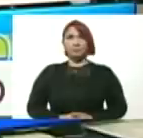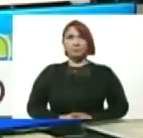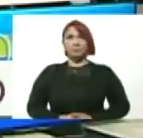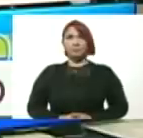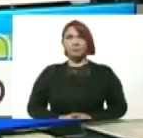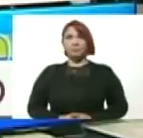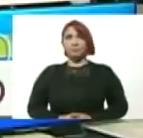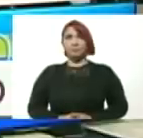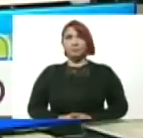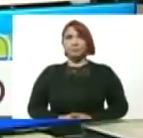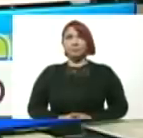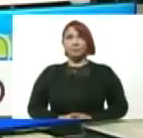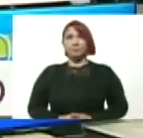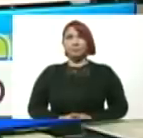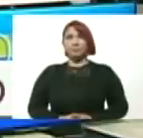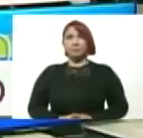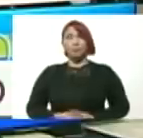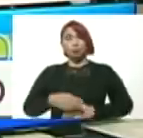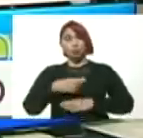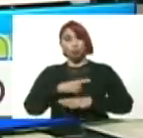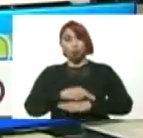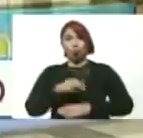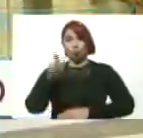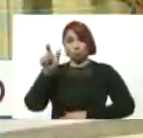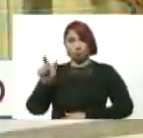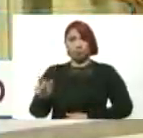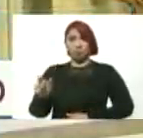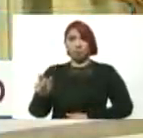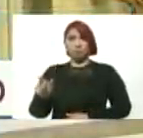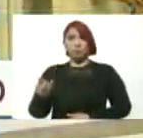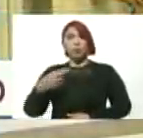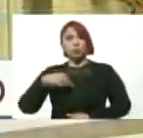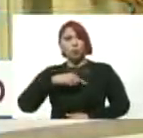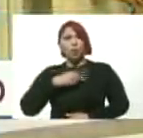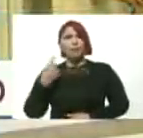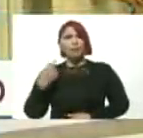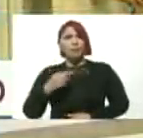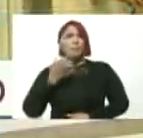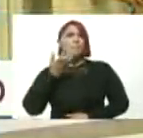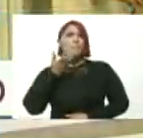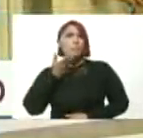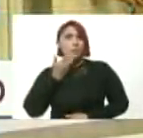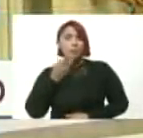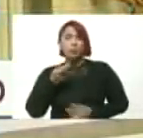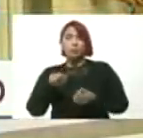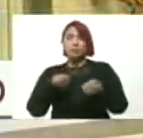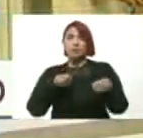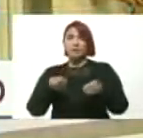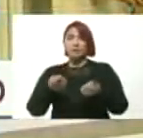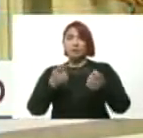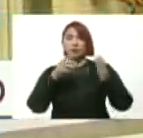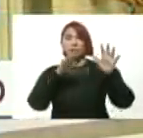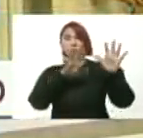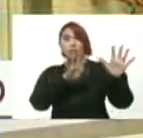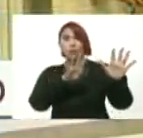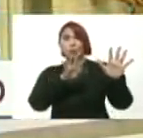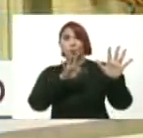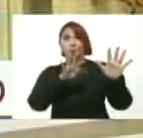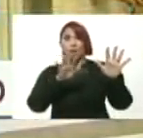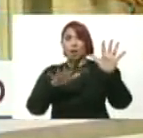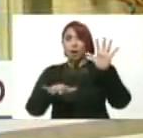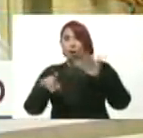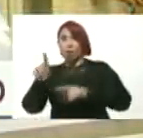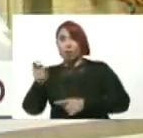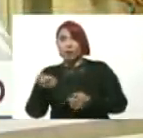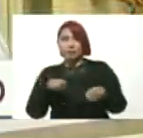doctor alvarado así como nosotros tenemos por ejemplo un servicio 911 que